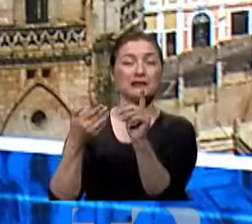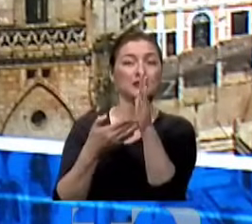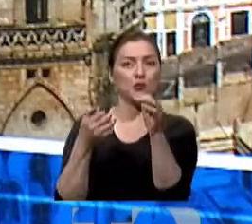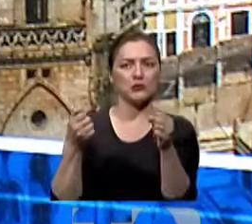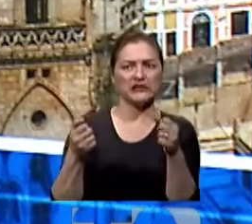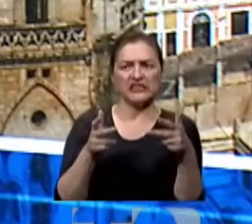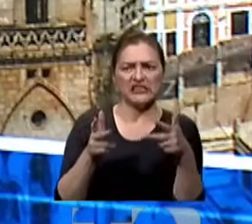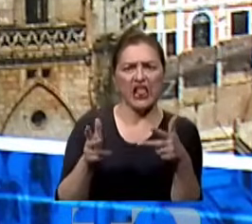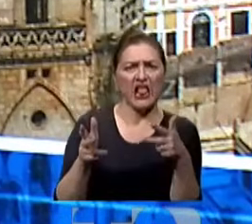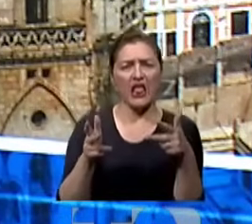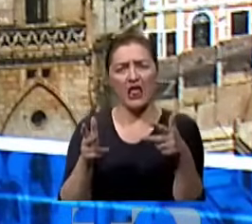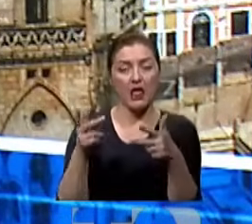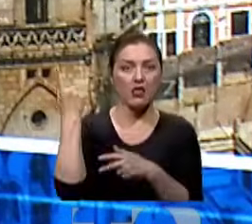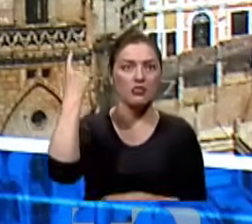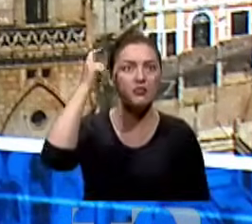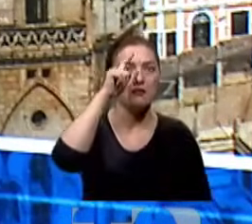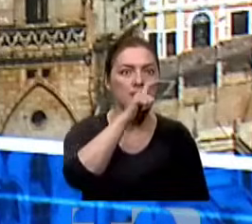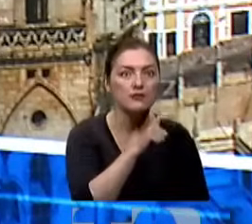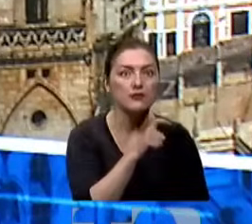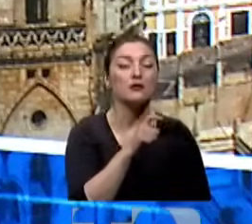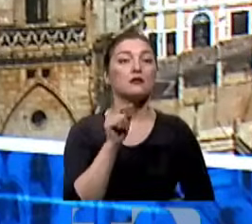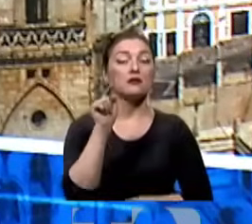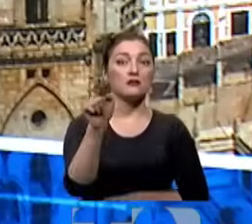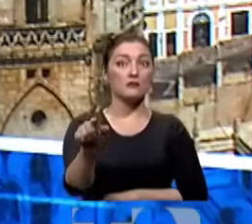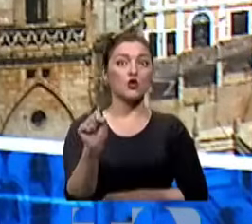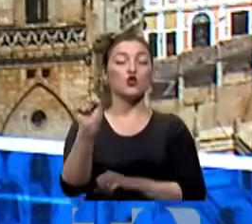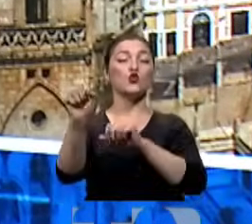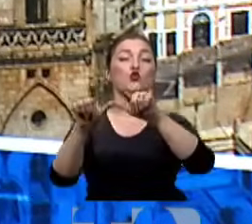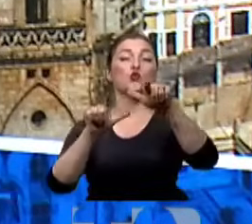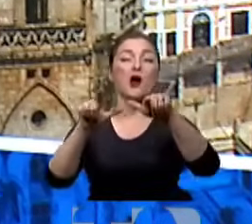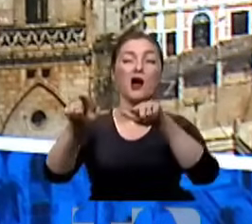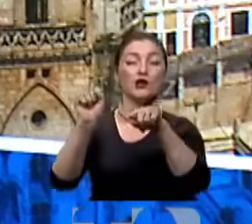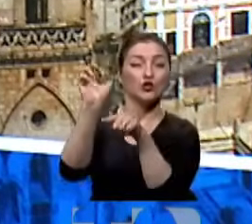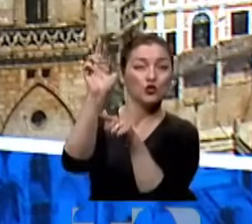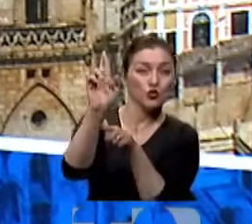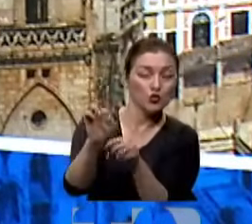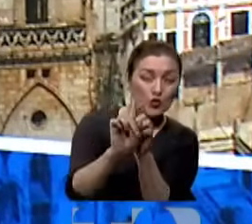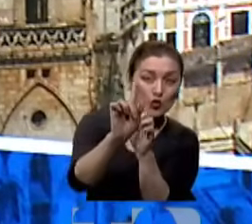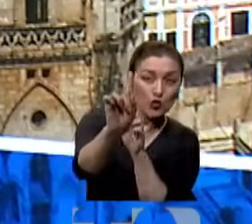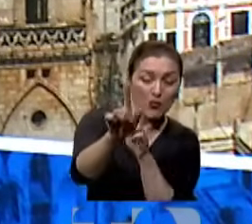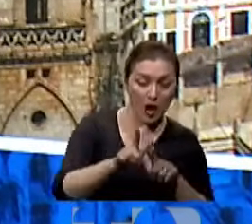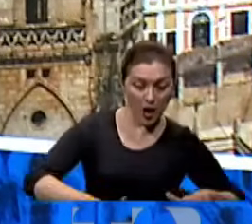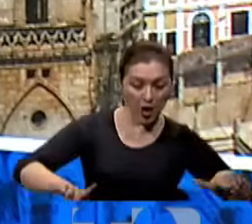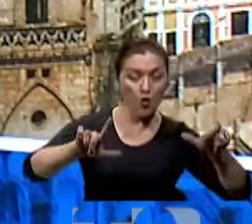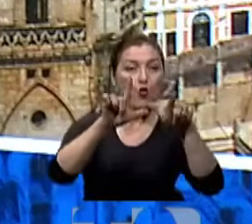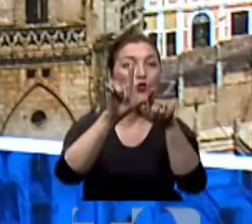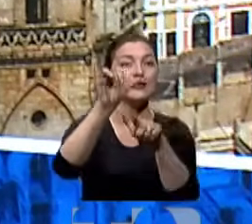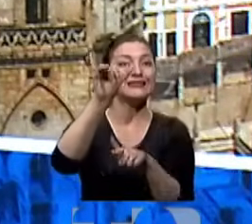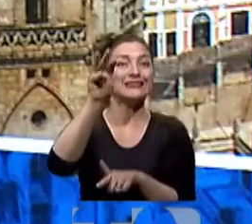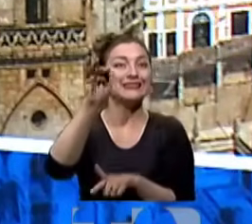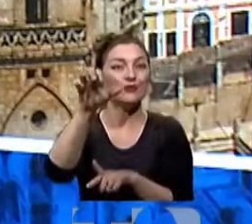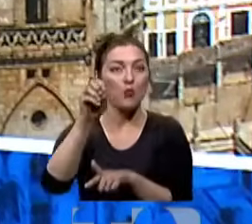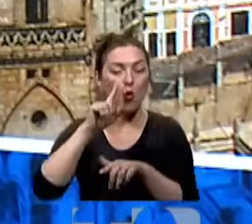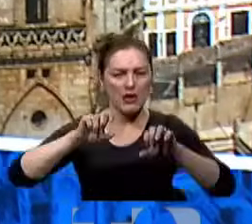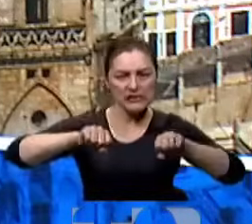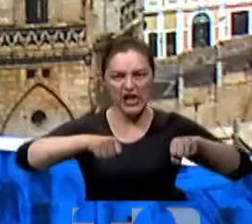los automotores en las principales vías. En la parte sur del cantón Salcedo, a un kilómetro de la laguna de Yambo, un motociclista